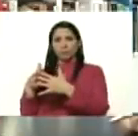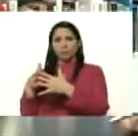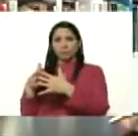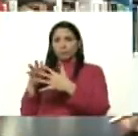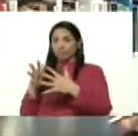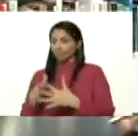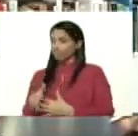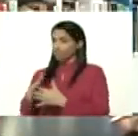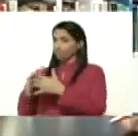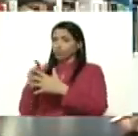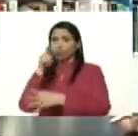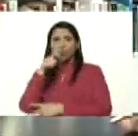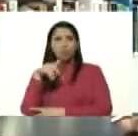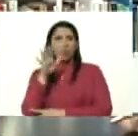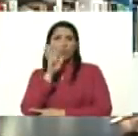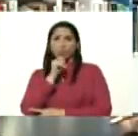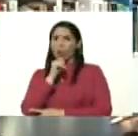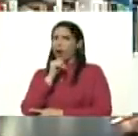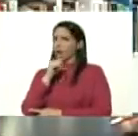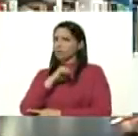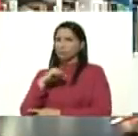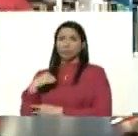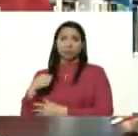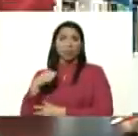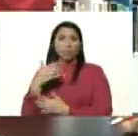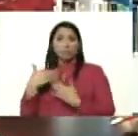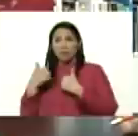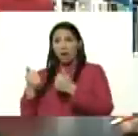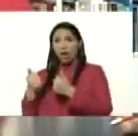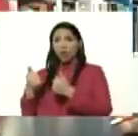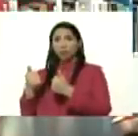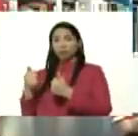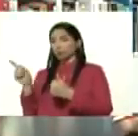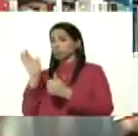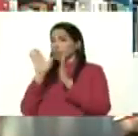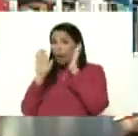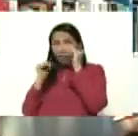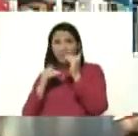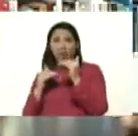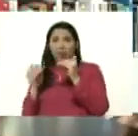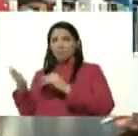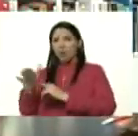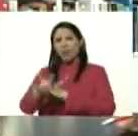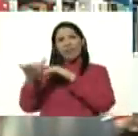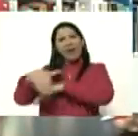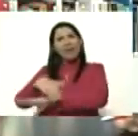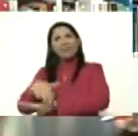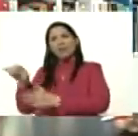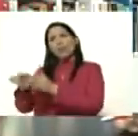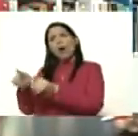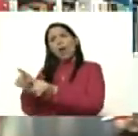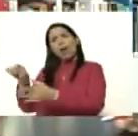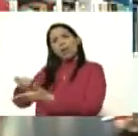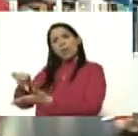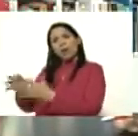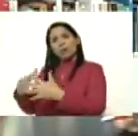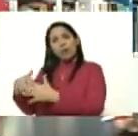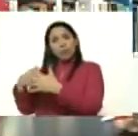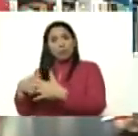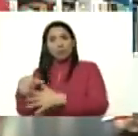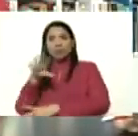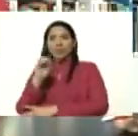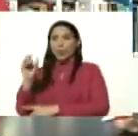Estados Unidos, un pueblo que si no tiene un seguro privado, no lo atienden y se muere en las calles, como pasó en Brooklyn.